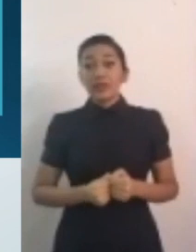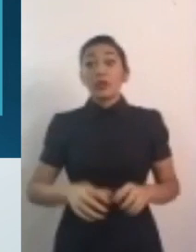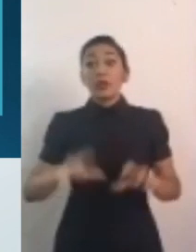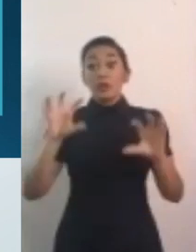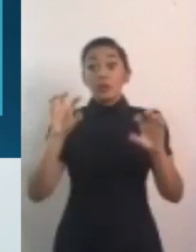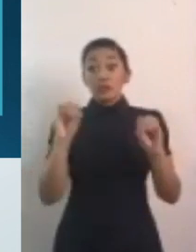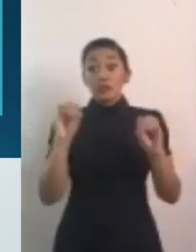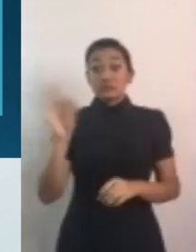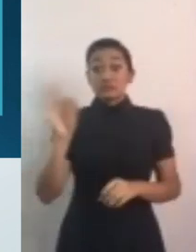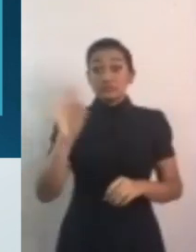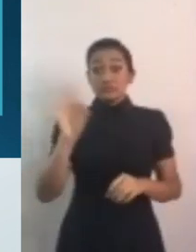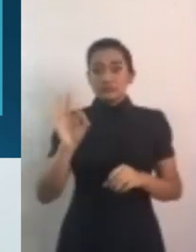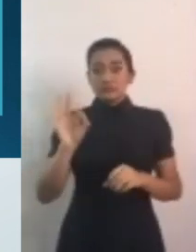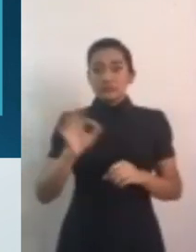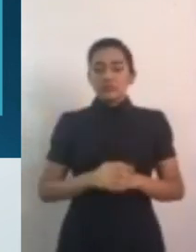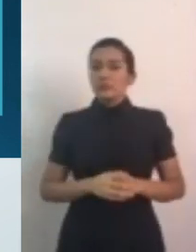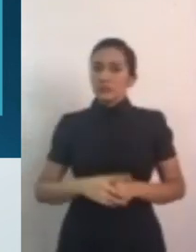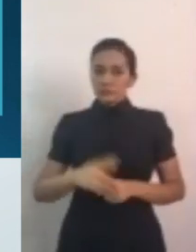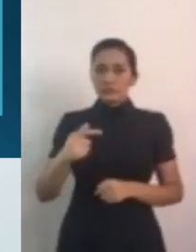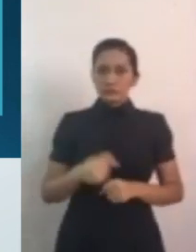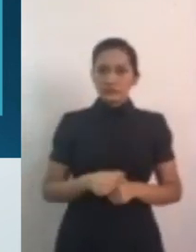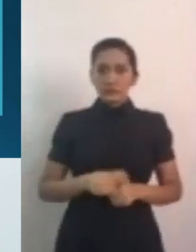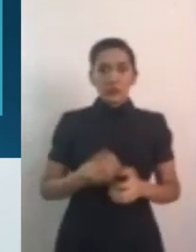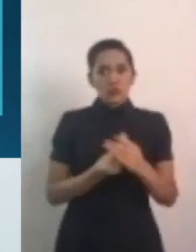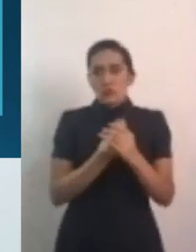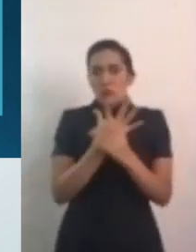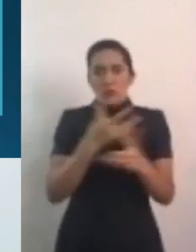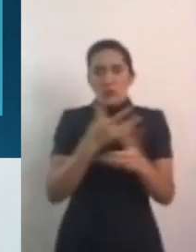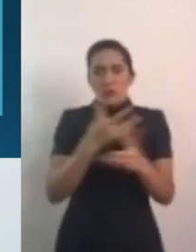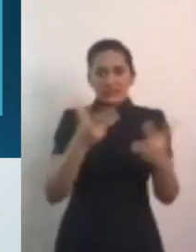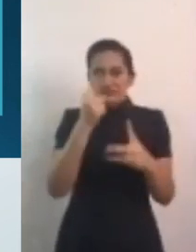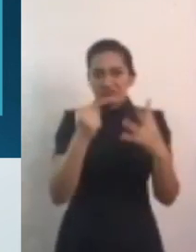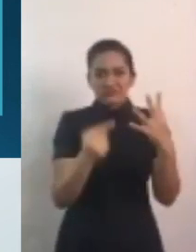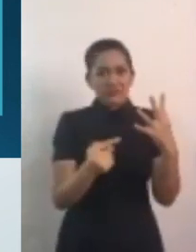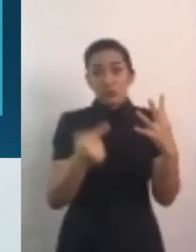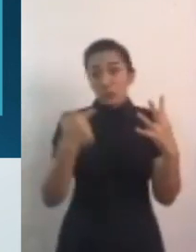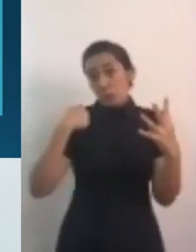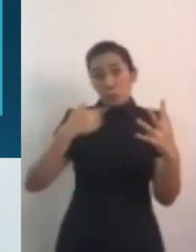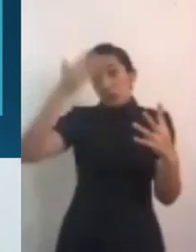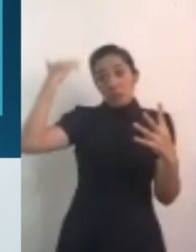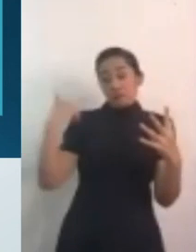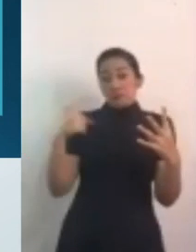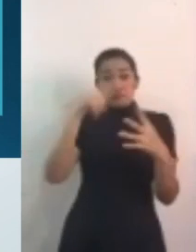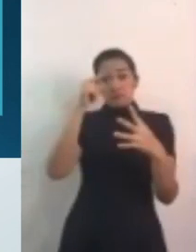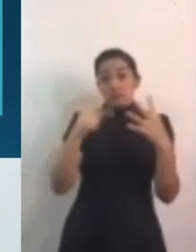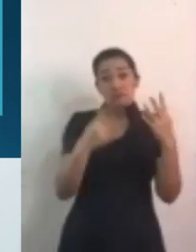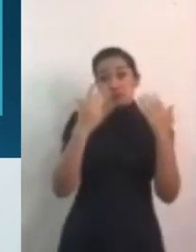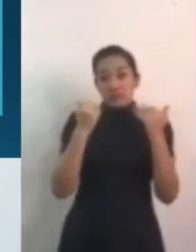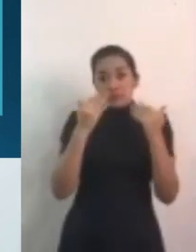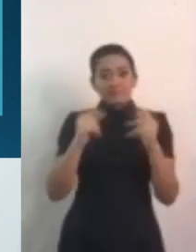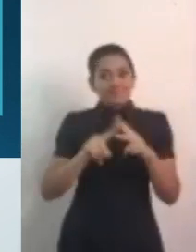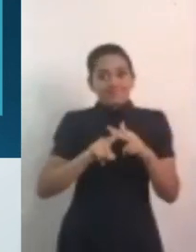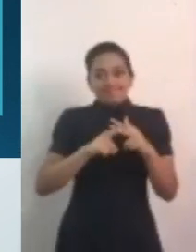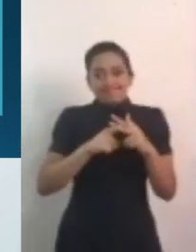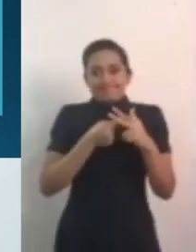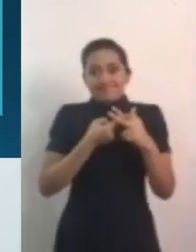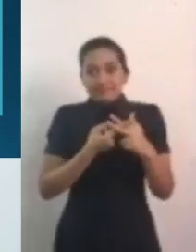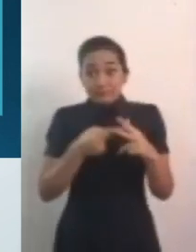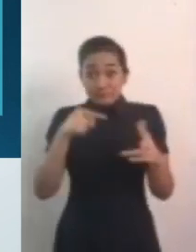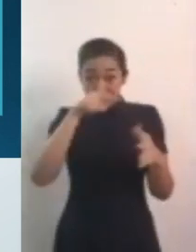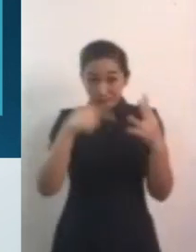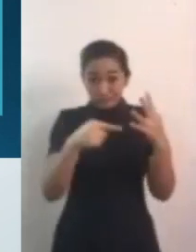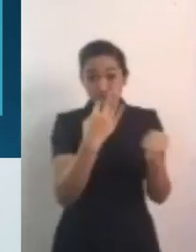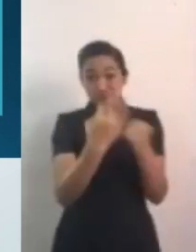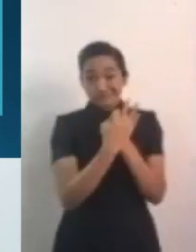aparecen rutinas, aparecen cosas que no habían estado ocurriendo antes y que no siempre nos ayudan. Hay